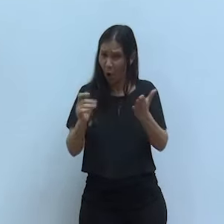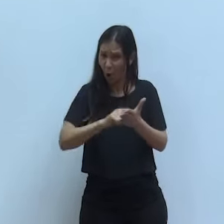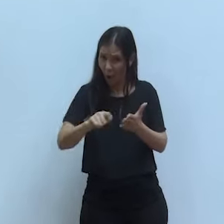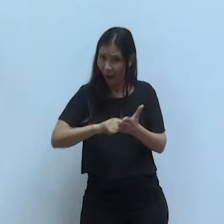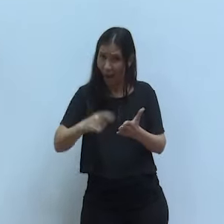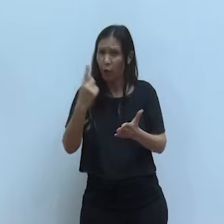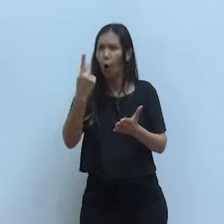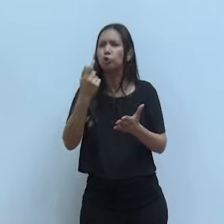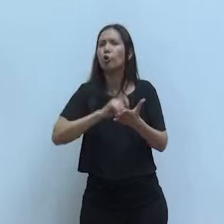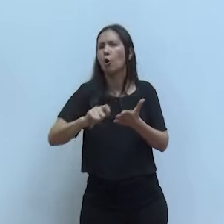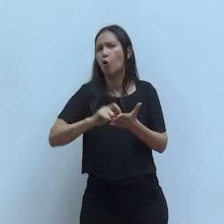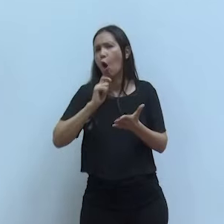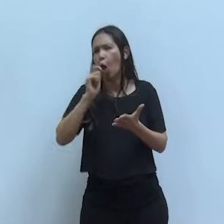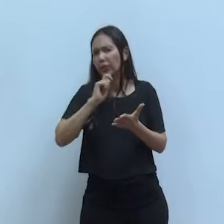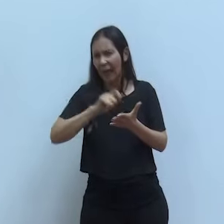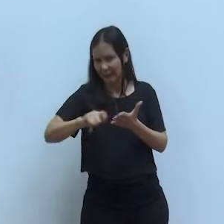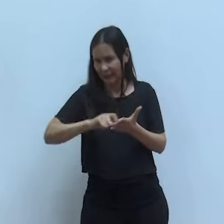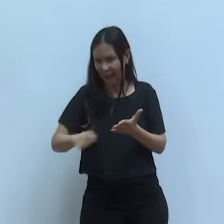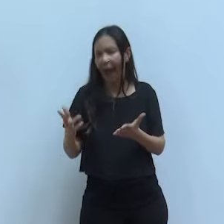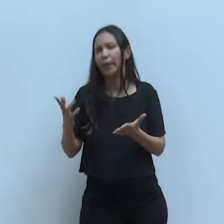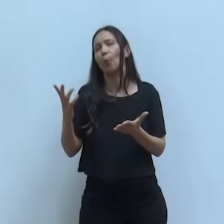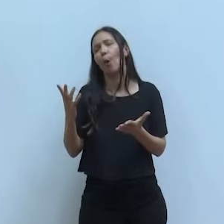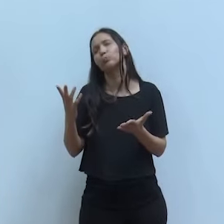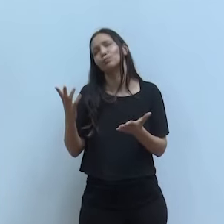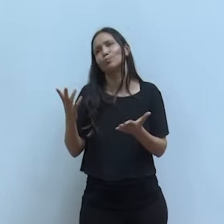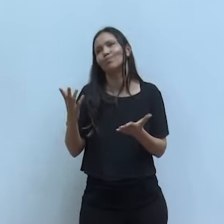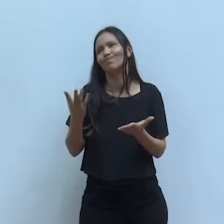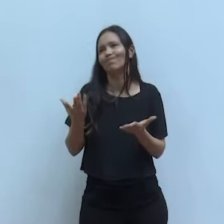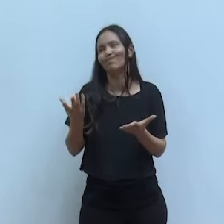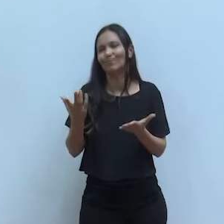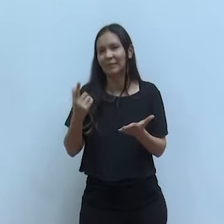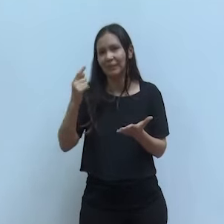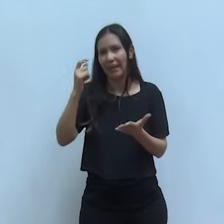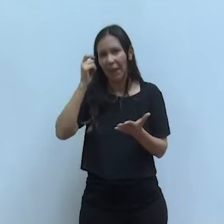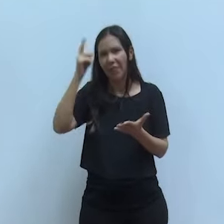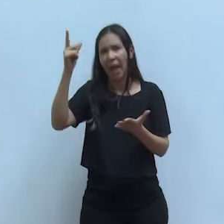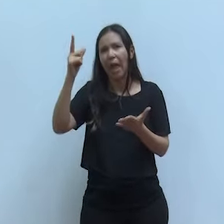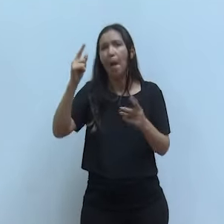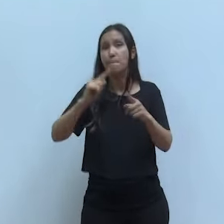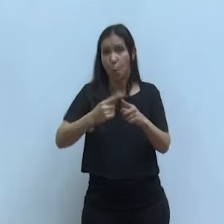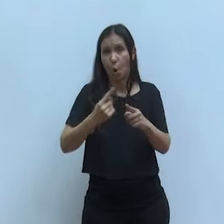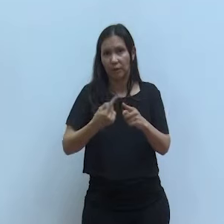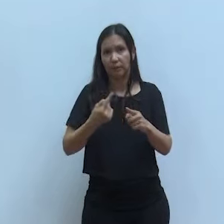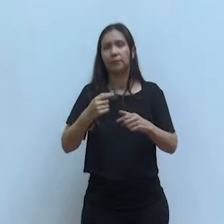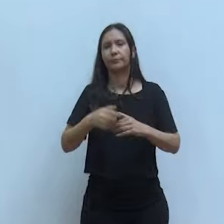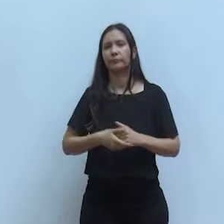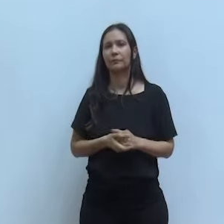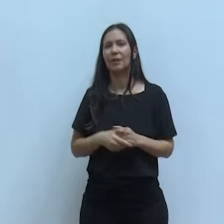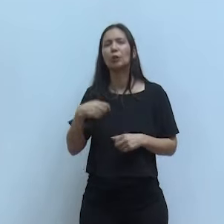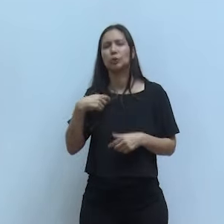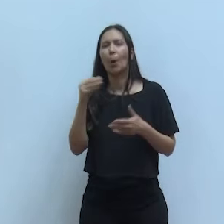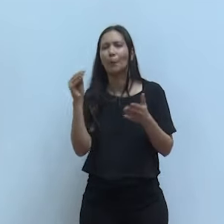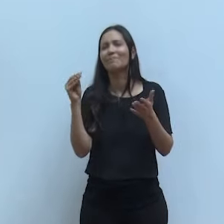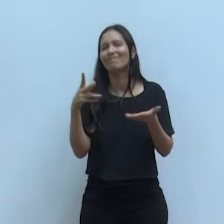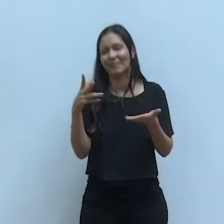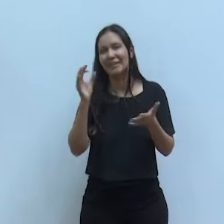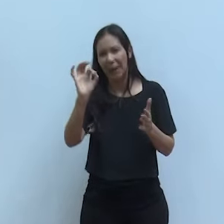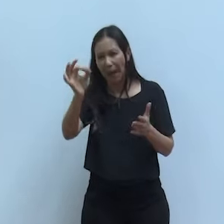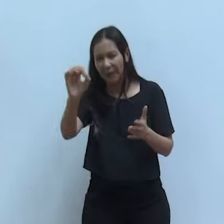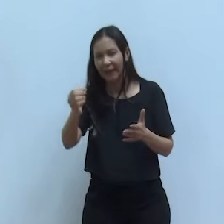Javier Bueno hay una intencionalidad política nosotros teníamos el dato que mi ley iba a sacar 30% de los votos en las paso no lo